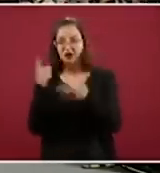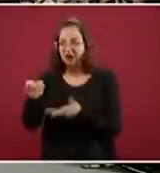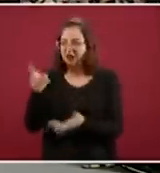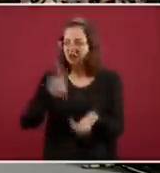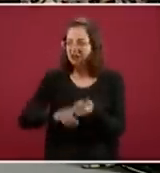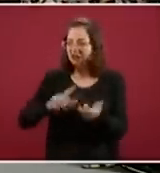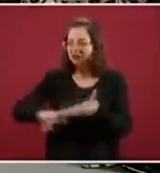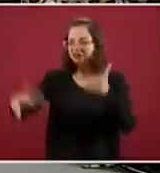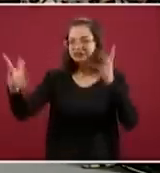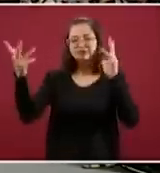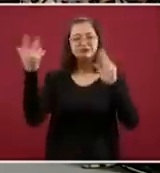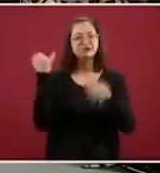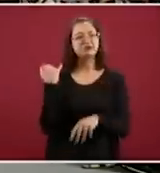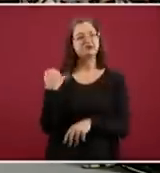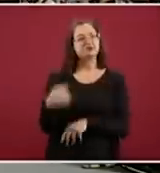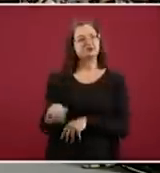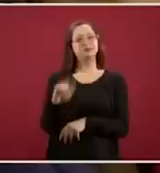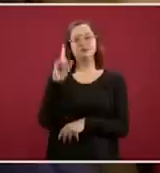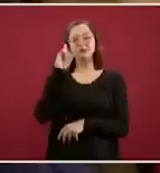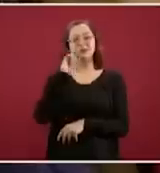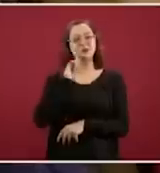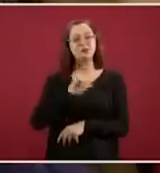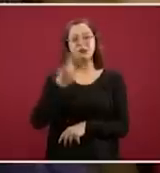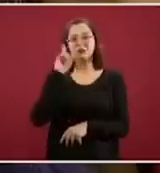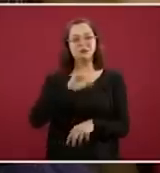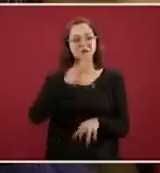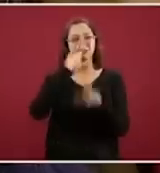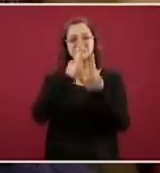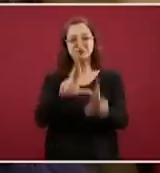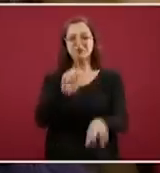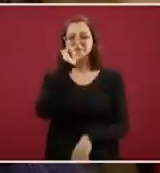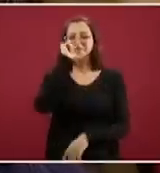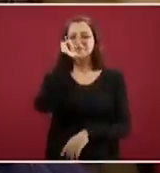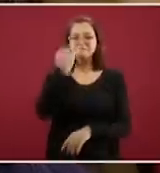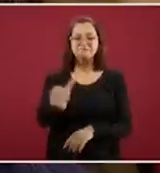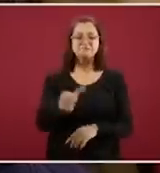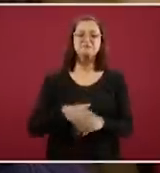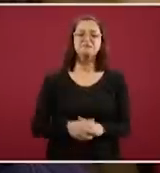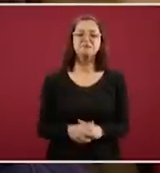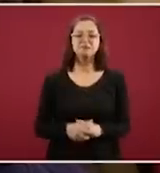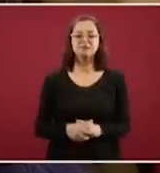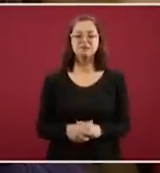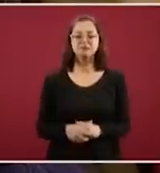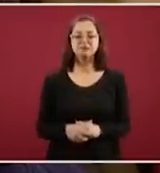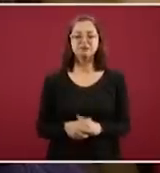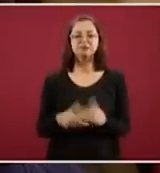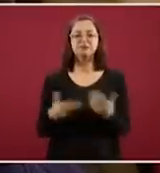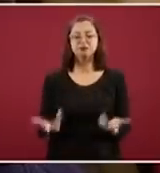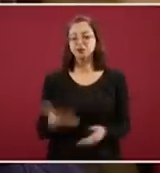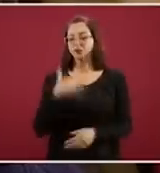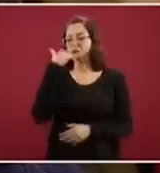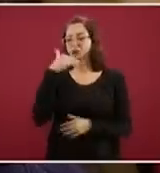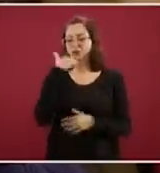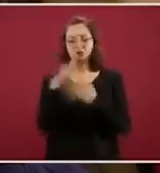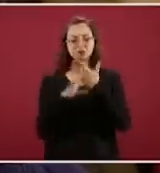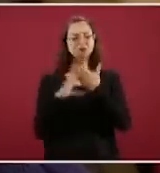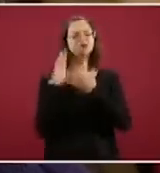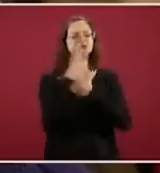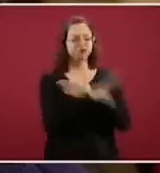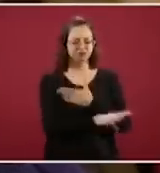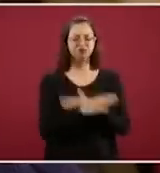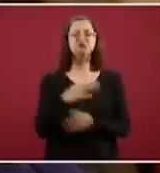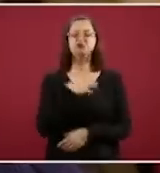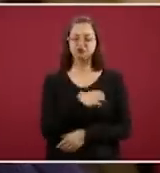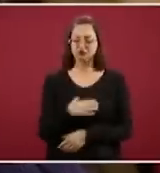se respeta a las mujeres. Celebro en apoyo la lucha contra la corrupción que